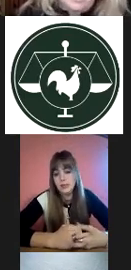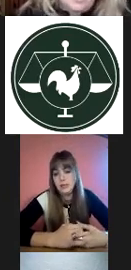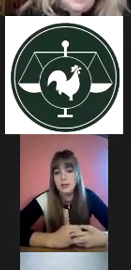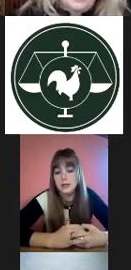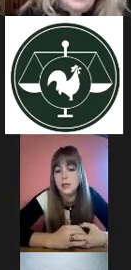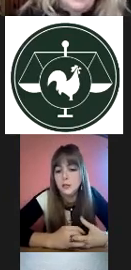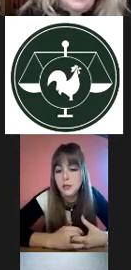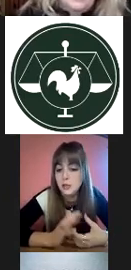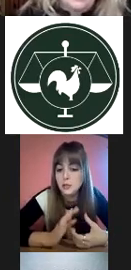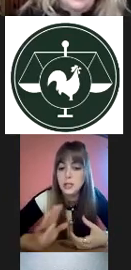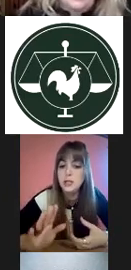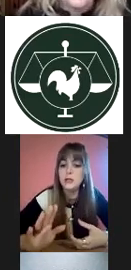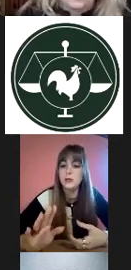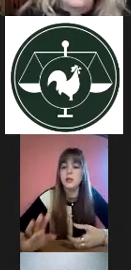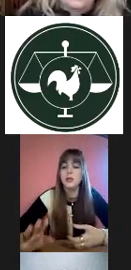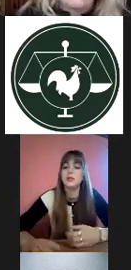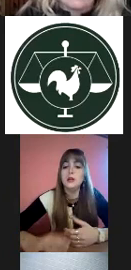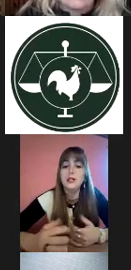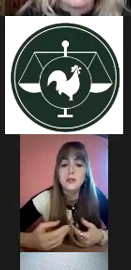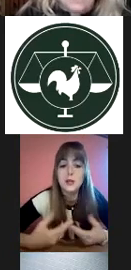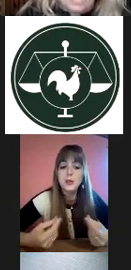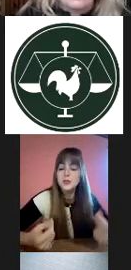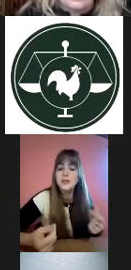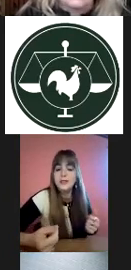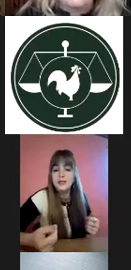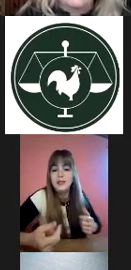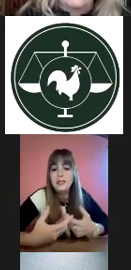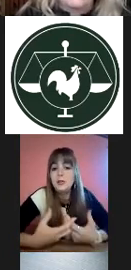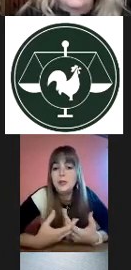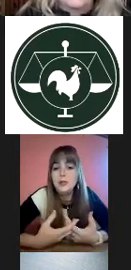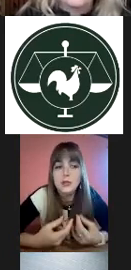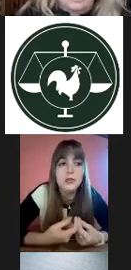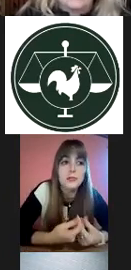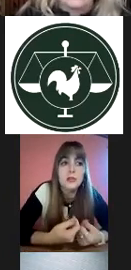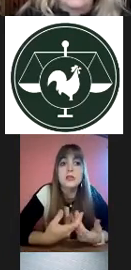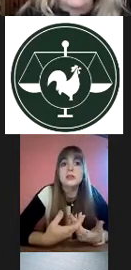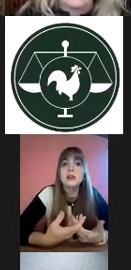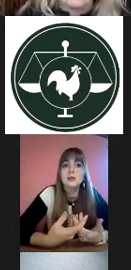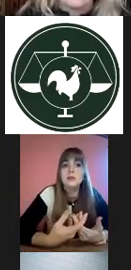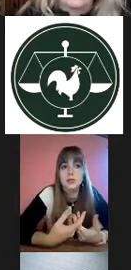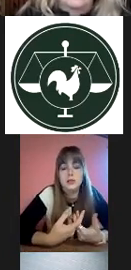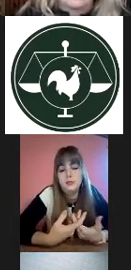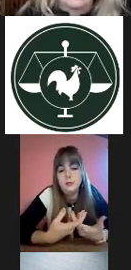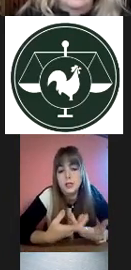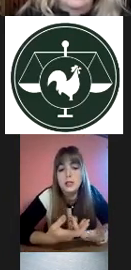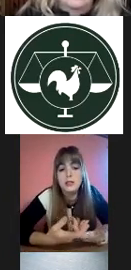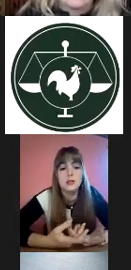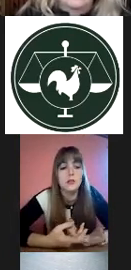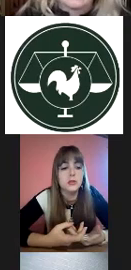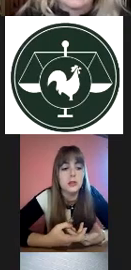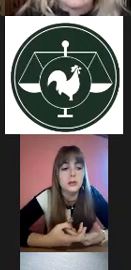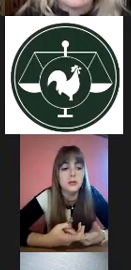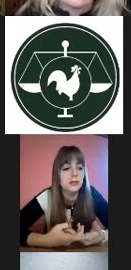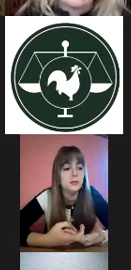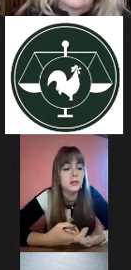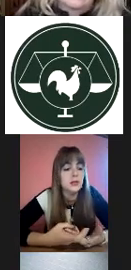para que sepan que están incumpliendo. Es un delito como cualquier otro, pero no lo saben. Y como no se sabe, y mucha gente tampoco